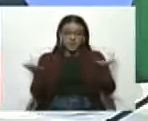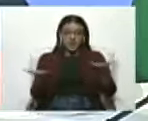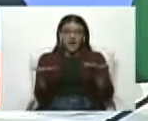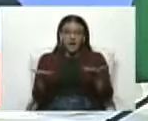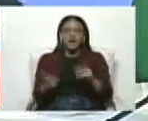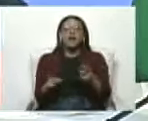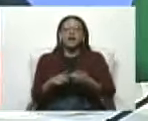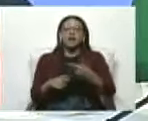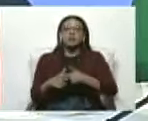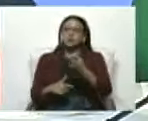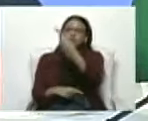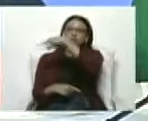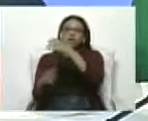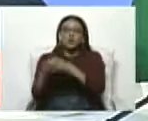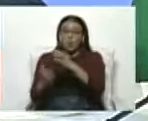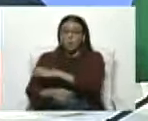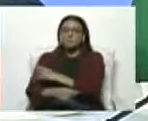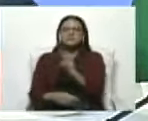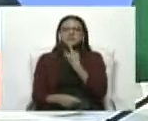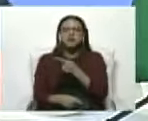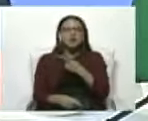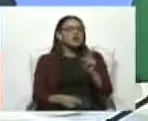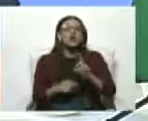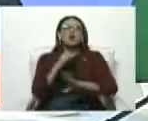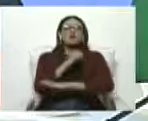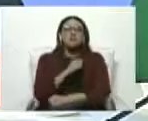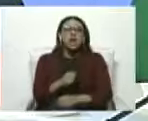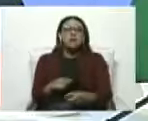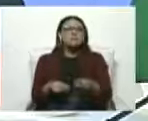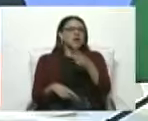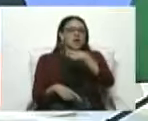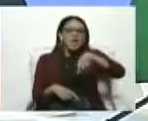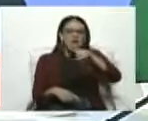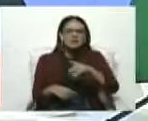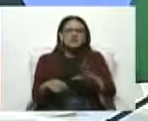convocaron. Afortunadamente ese pueblo ha ido